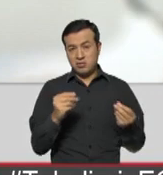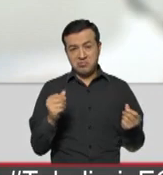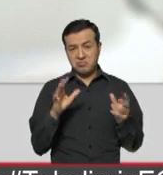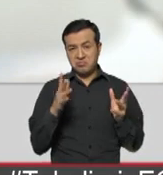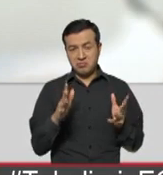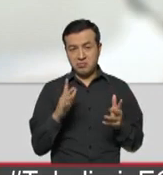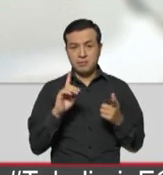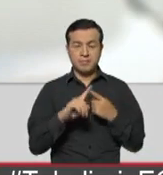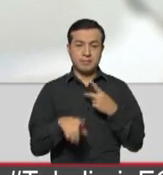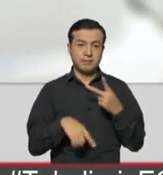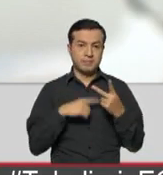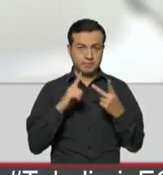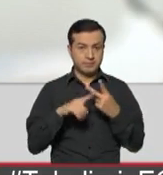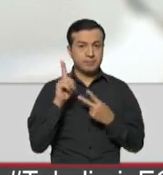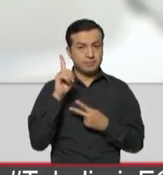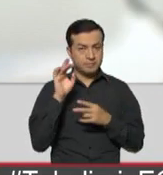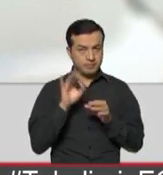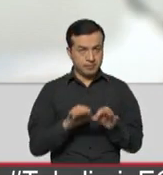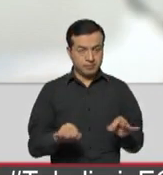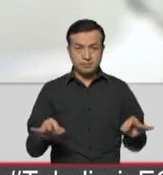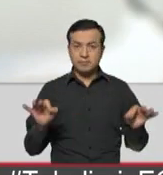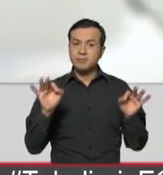segundo lugar, me parece que es muy importante